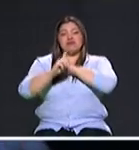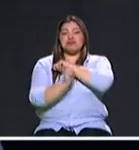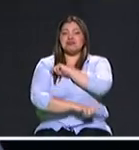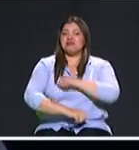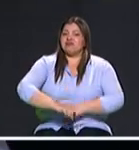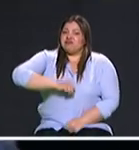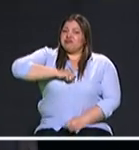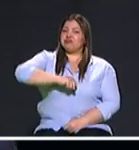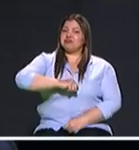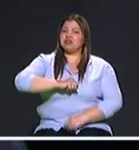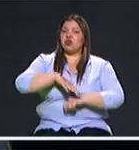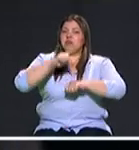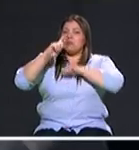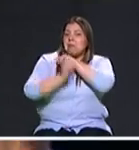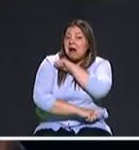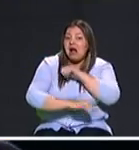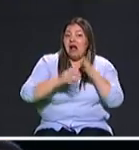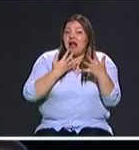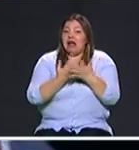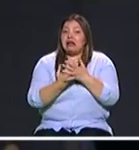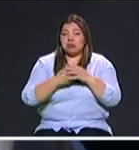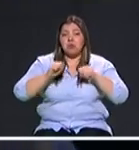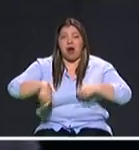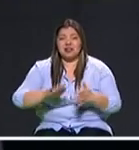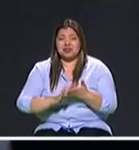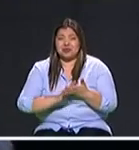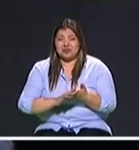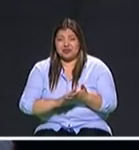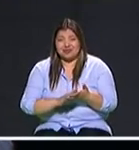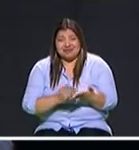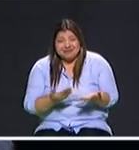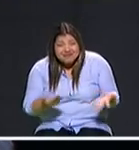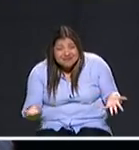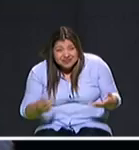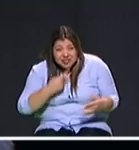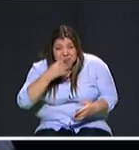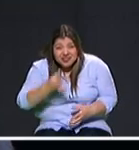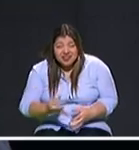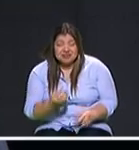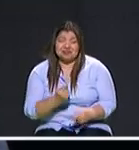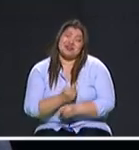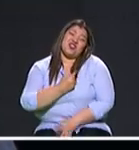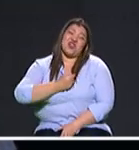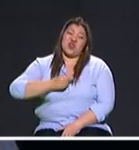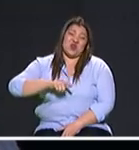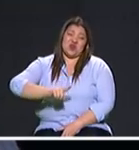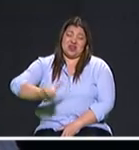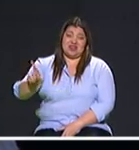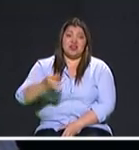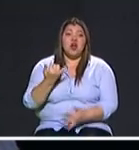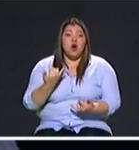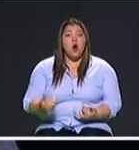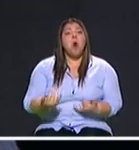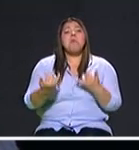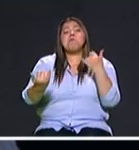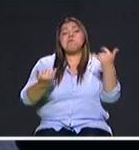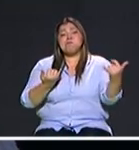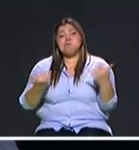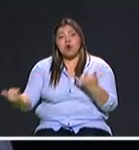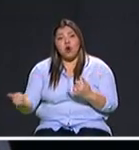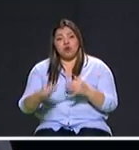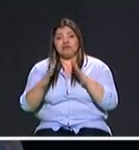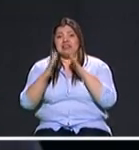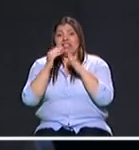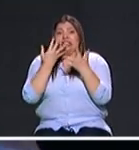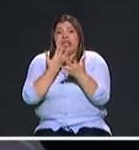todos los problemas y serio que no solucionan los problemas es precisa el derecho penal hoy por supuesto tenemos una grave crisis carcelaria